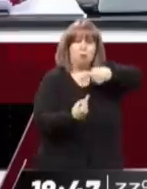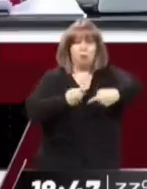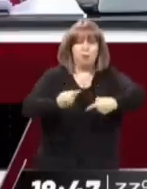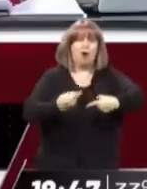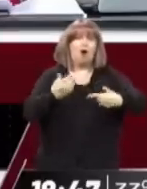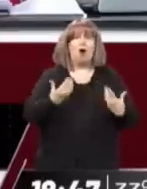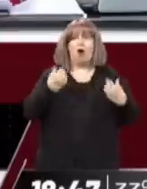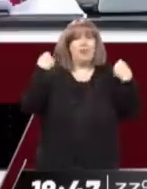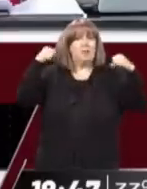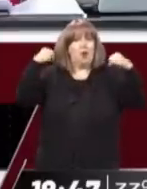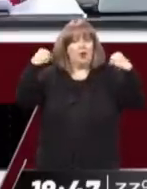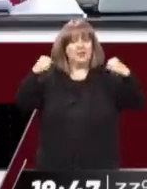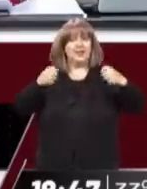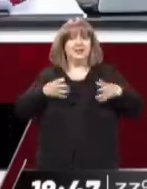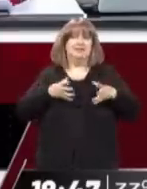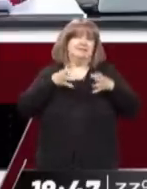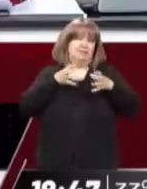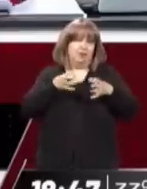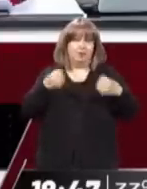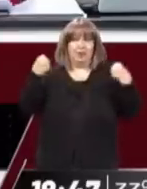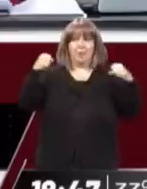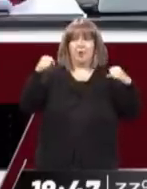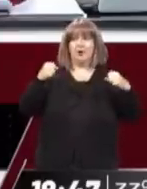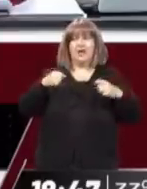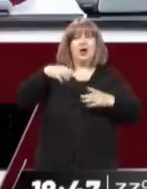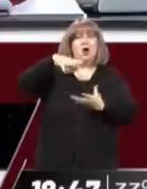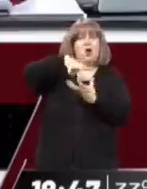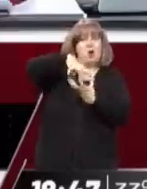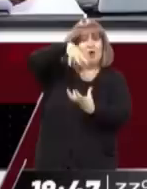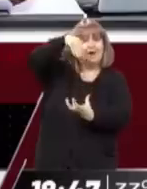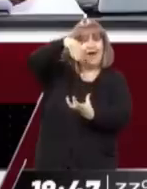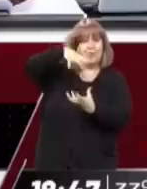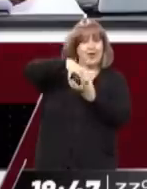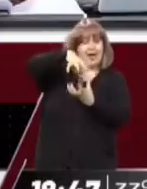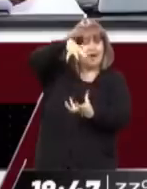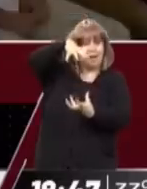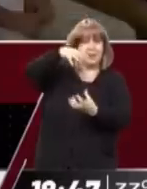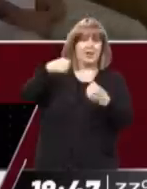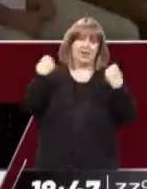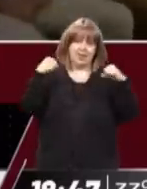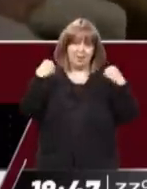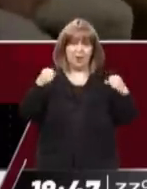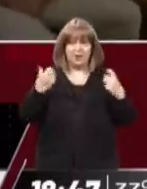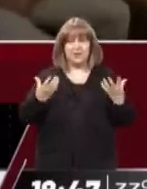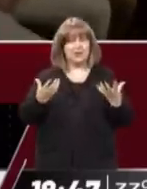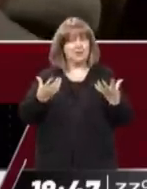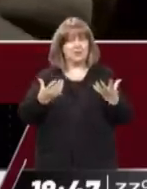características agresivas, que ya son propias de los cuadros familiares, que ya son propias de los